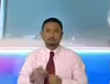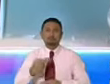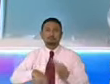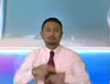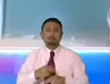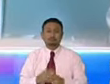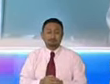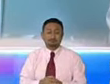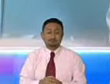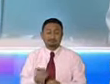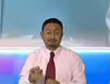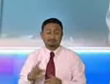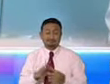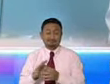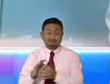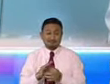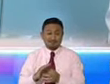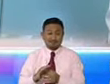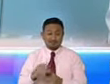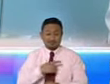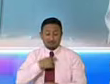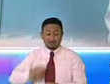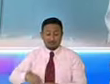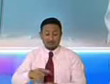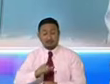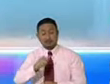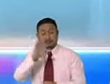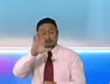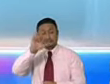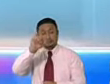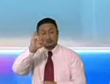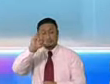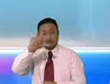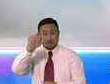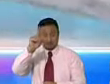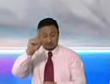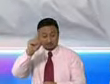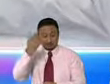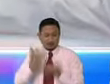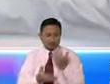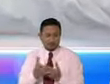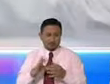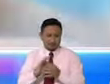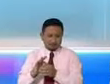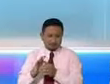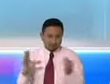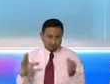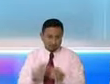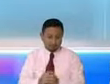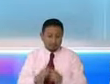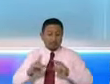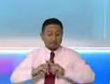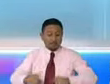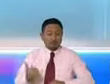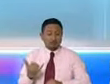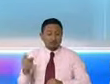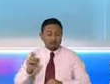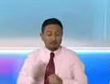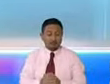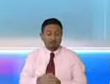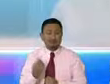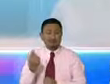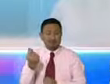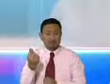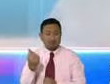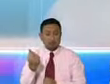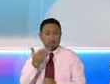las relaciones con los países con los que el Estado mantiene estos contratos, pero según Ojeda se hará todo para lograr la mejora del precio bajo las condiciones que el